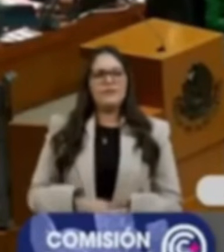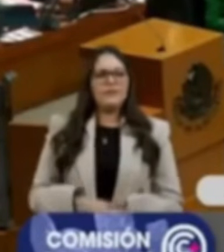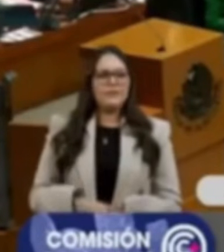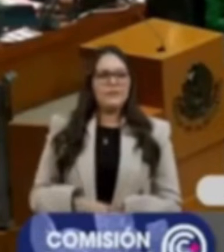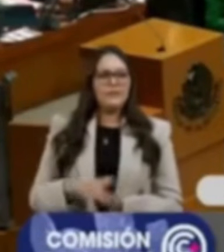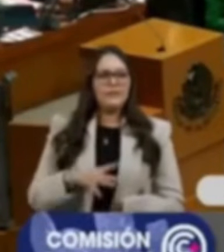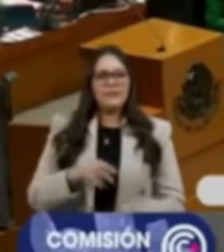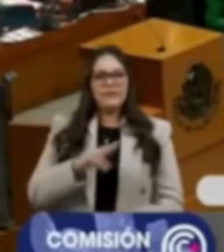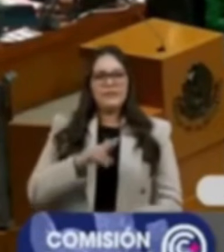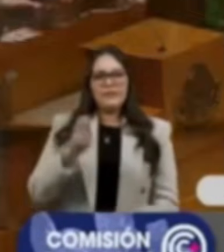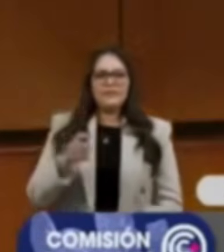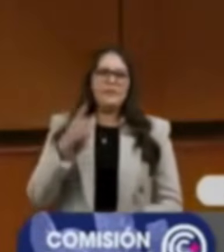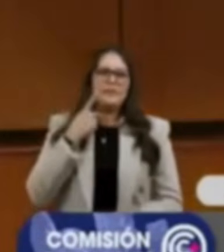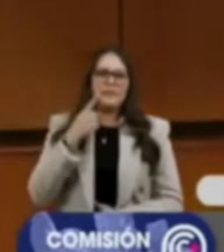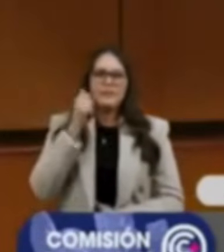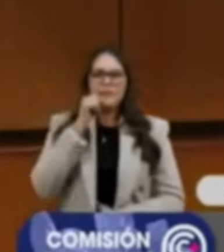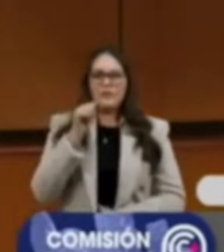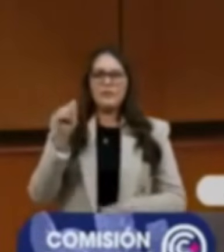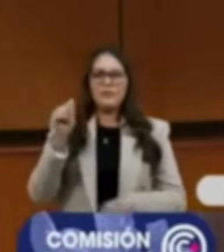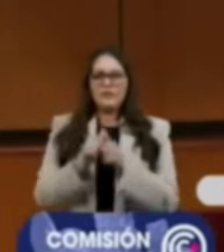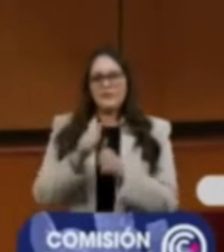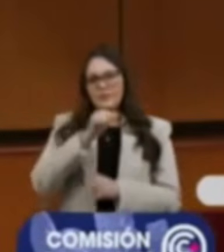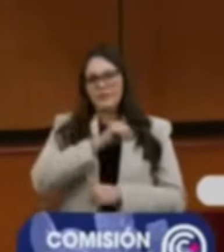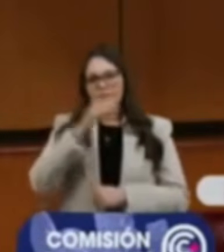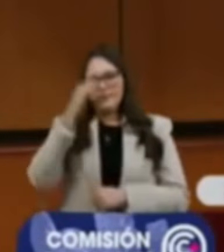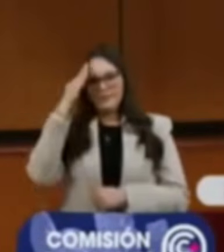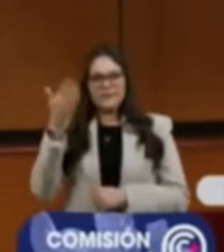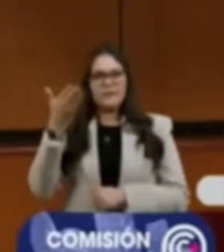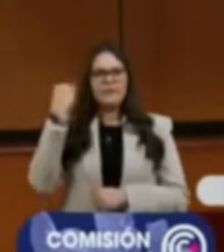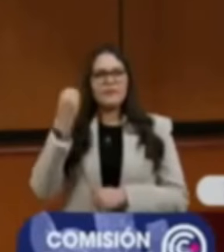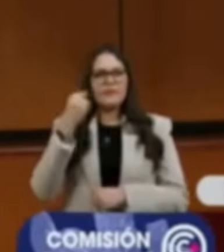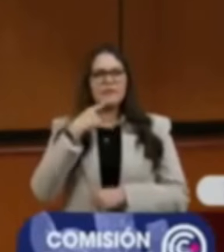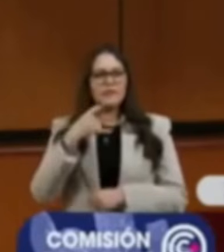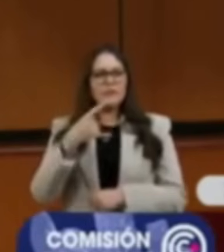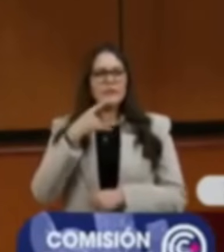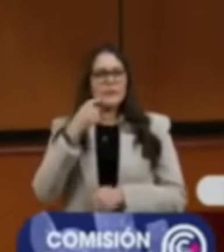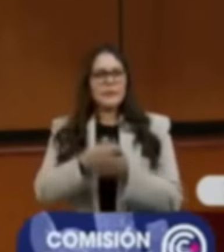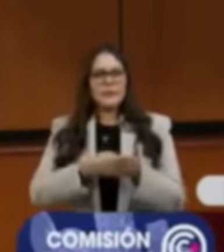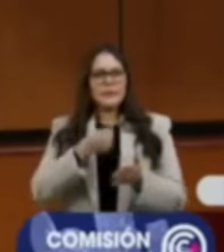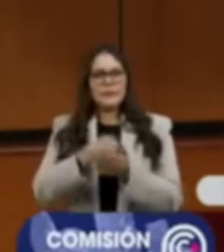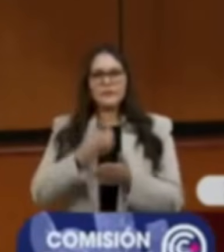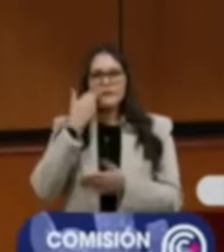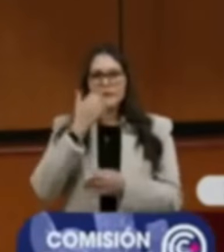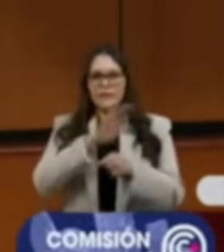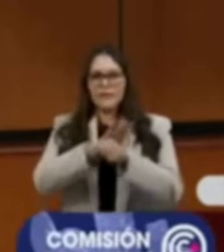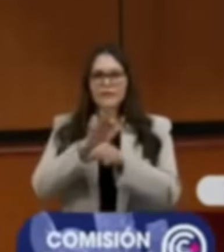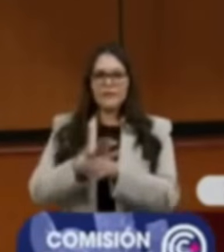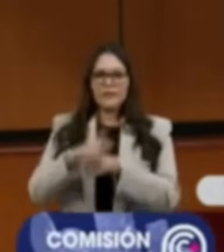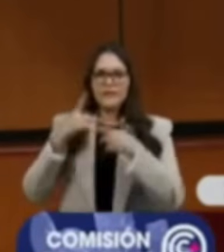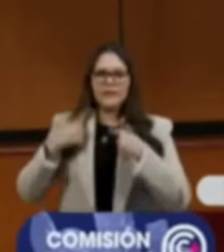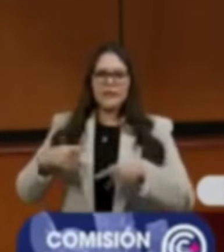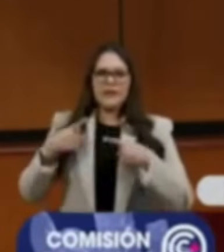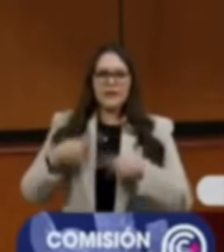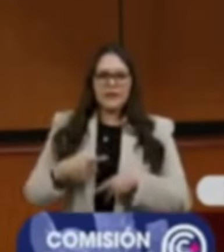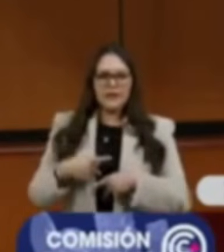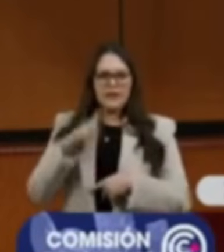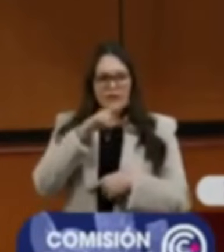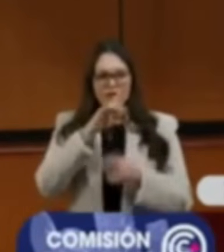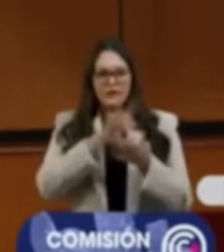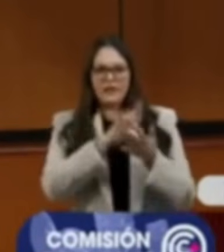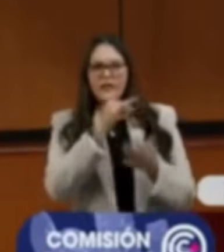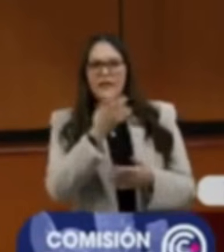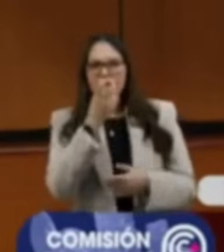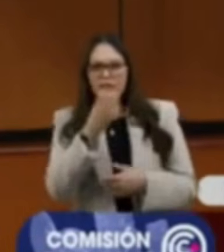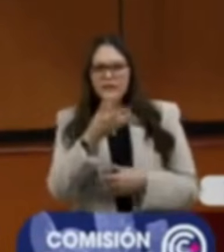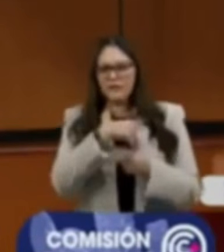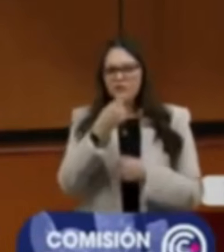política, son groseros con los líderes que históricamente han luchado por defender derechos de las personas y que realmente ahí había